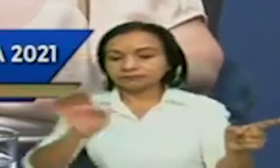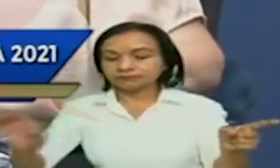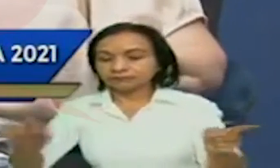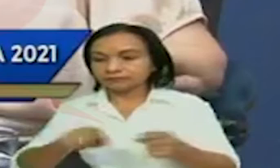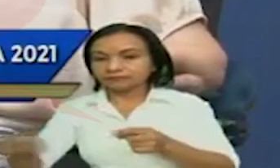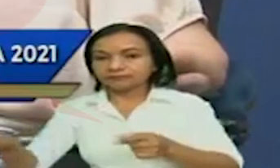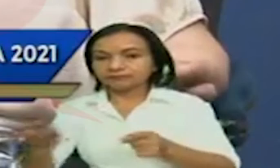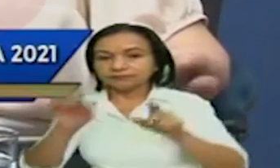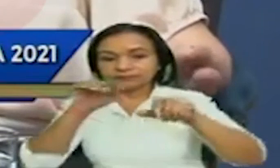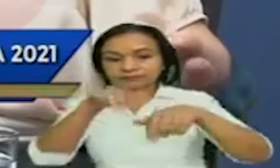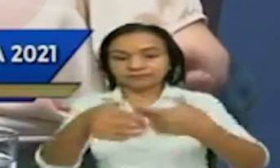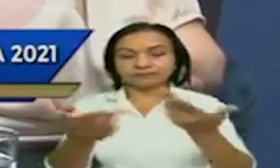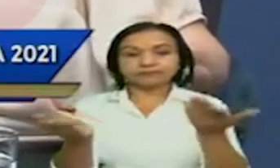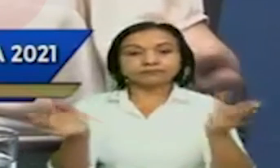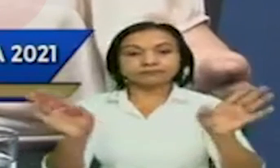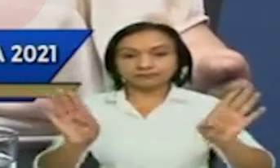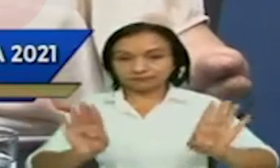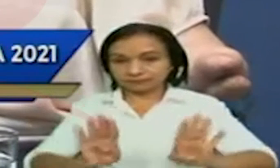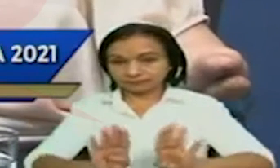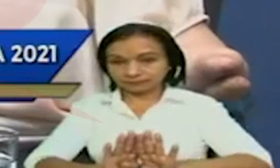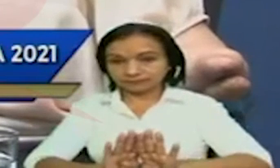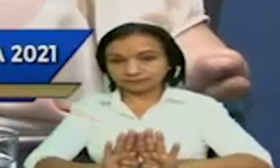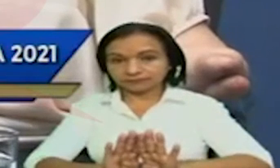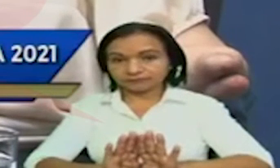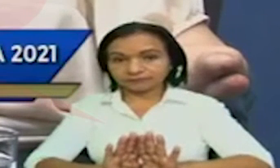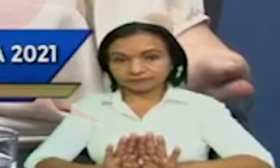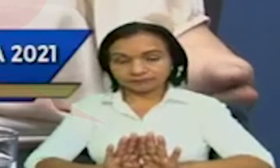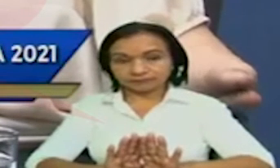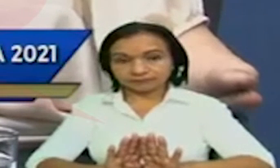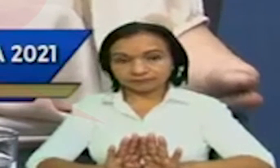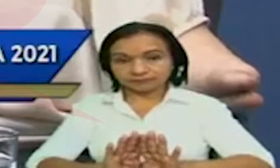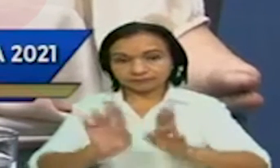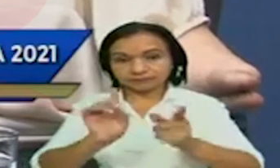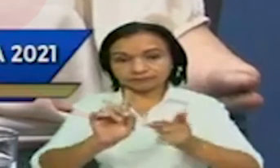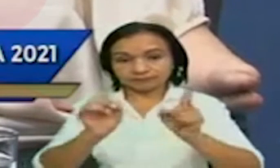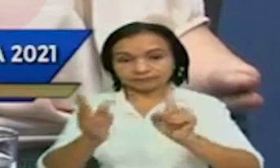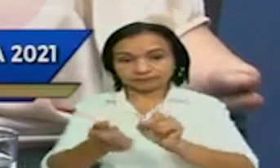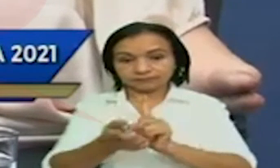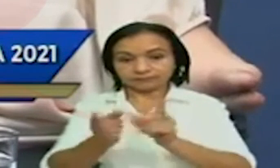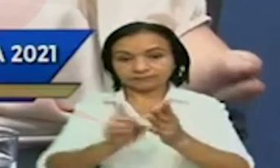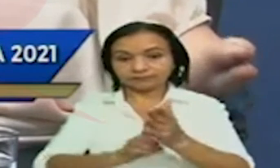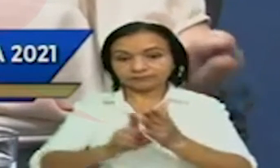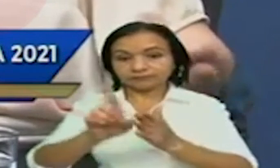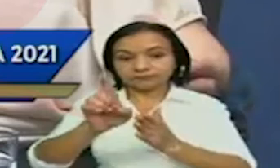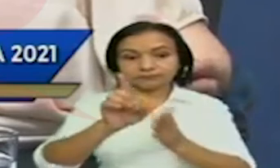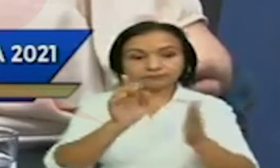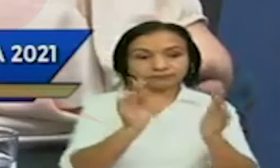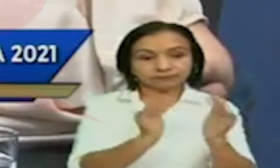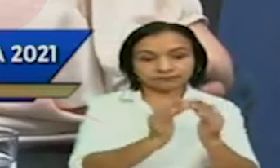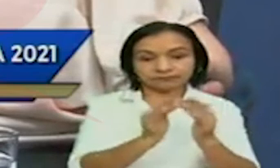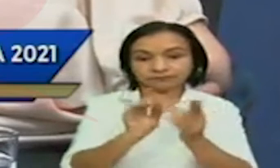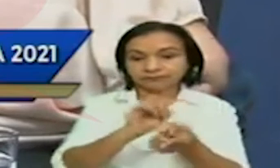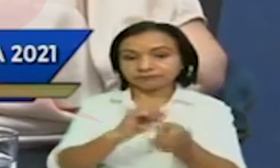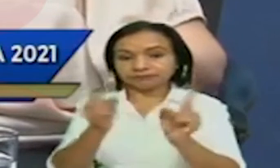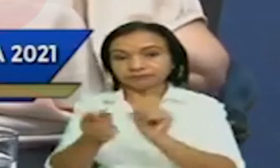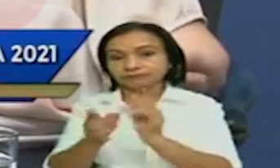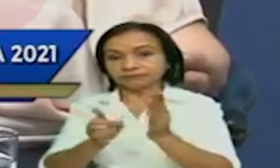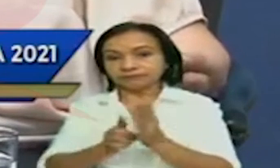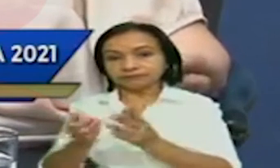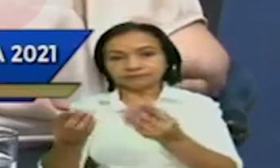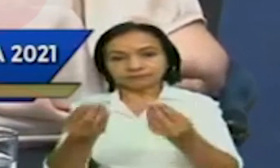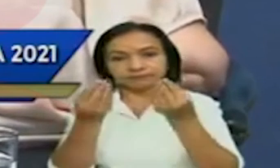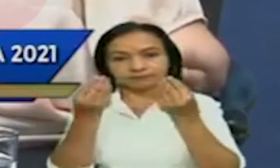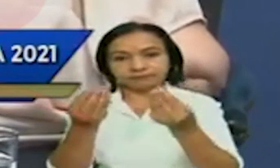cada aula que había también estaba el cambio de domicilio. Y esta vez hubo una